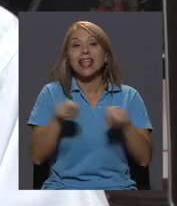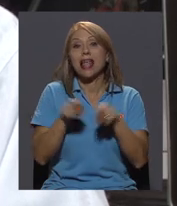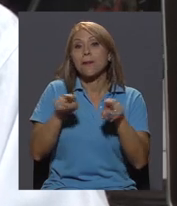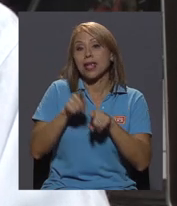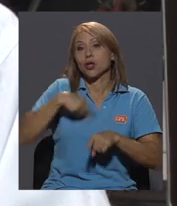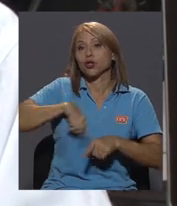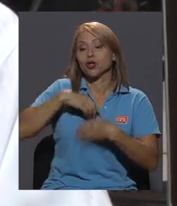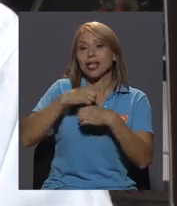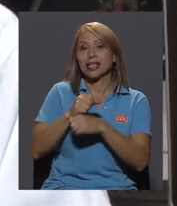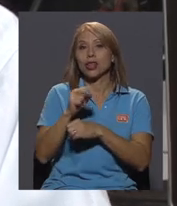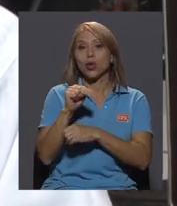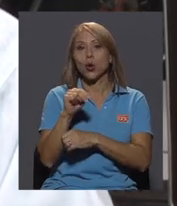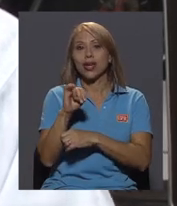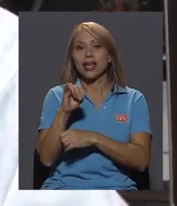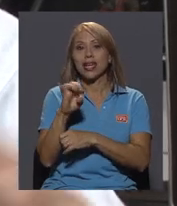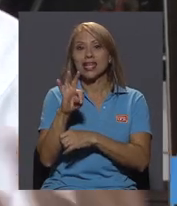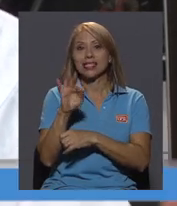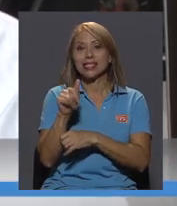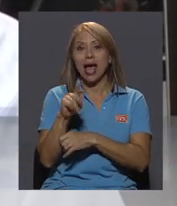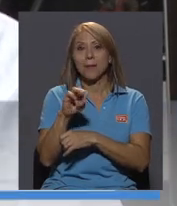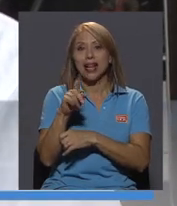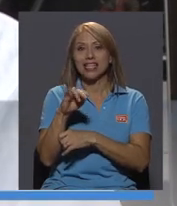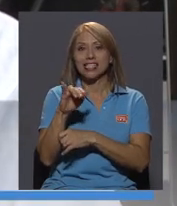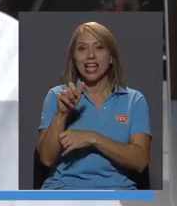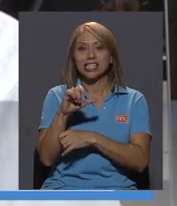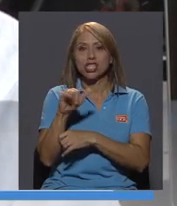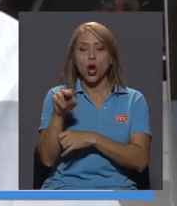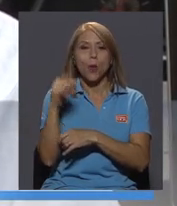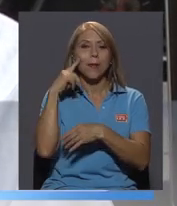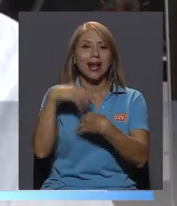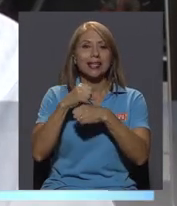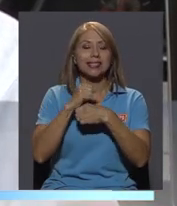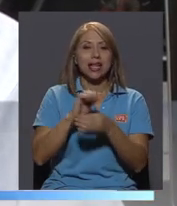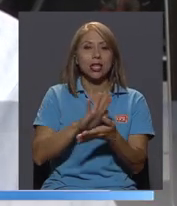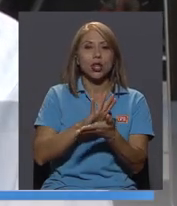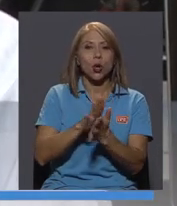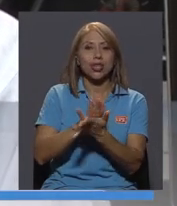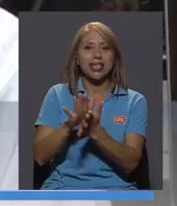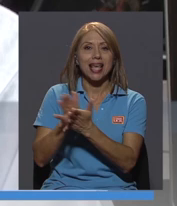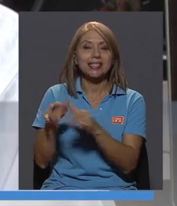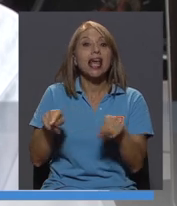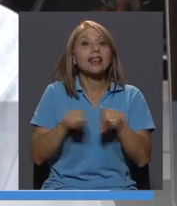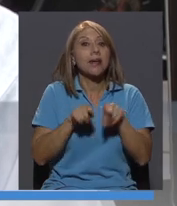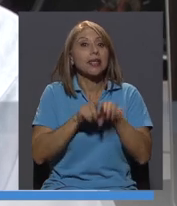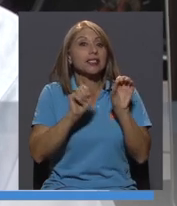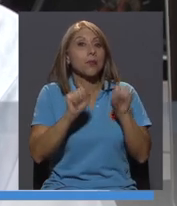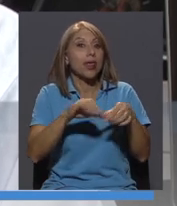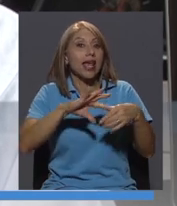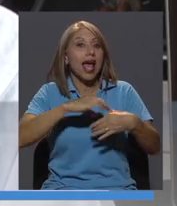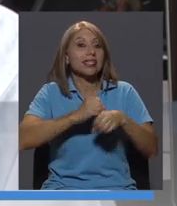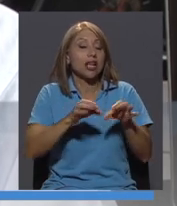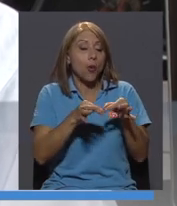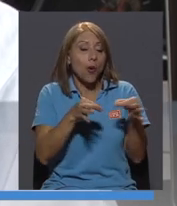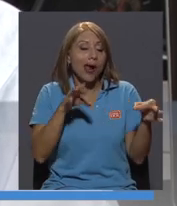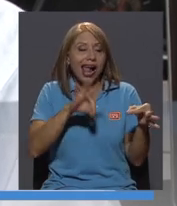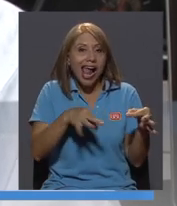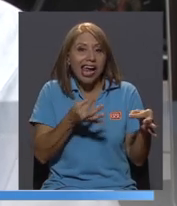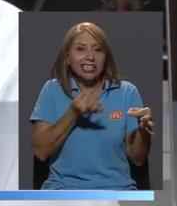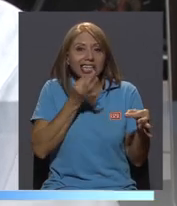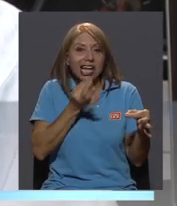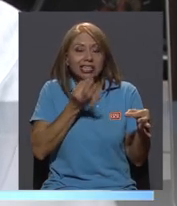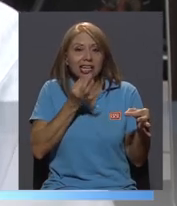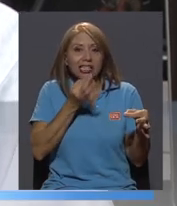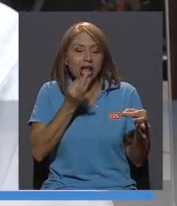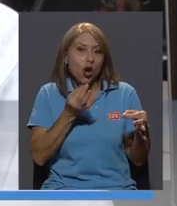tortillas. Eventualmente se pueden hacer chips también para consumirlos como snacks o boquitas.